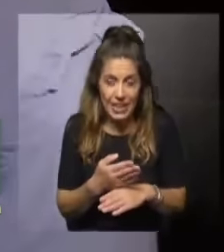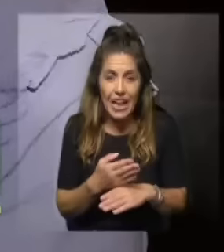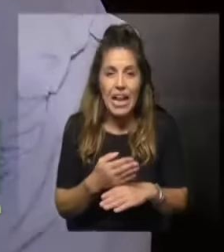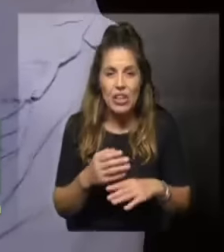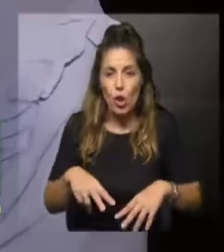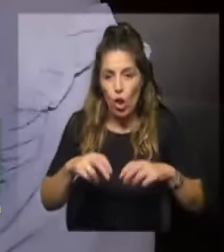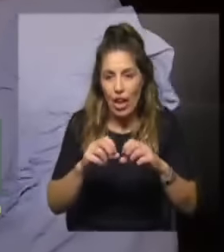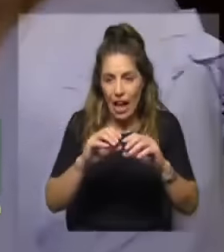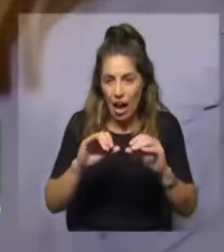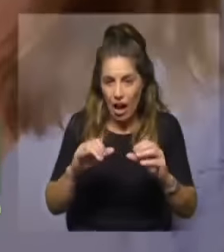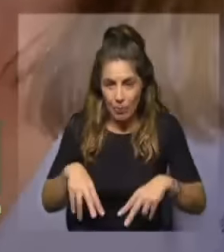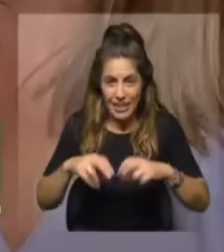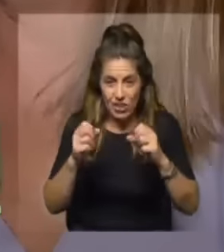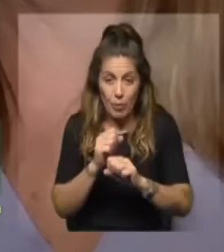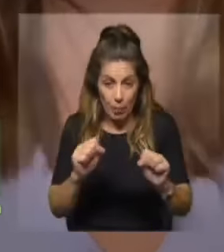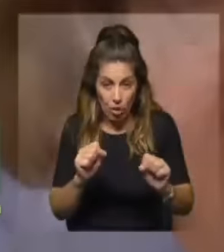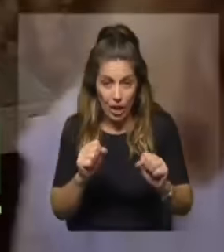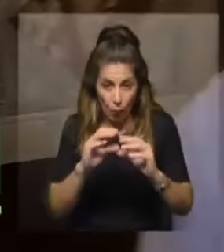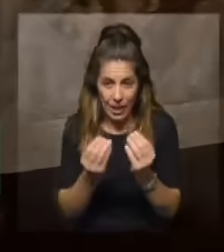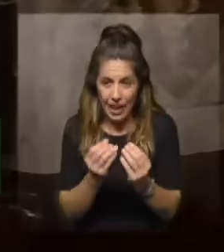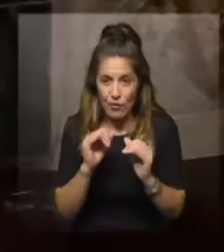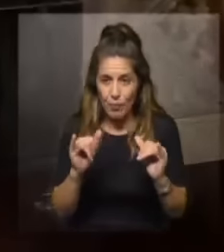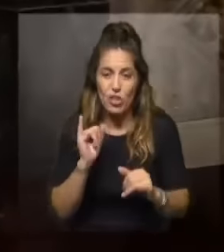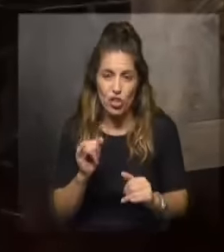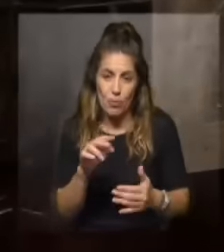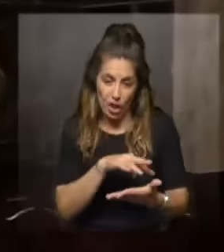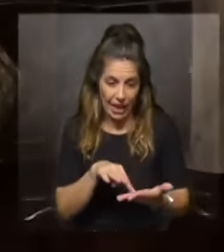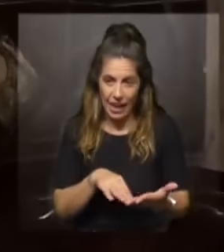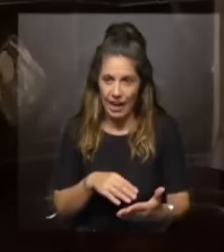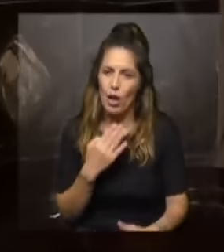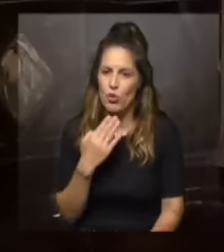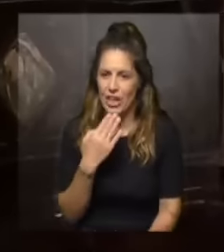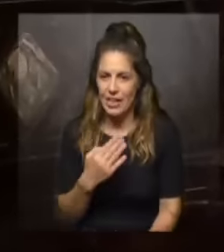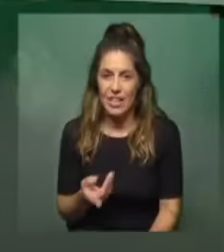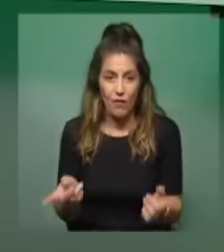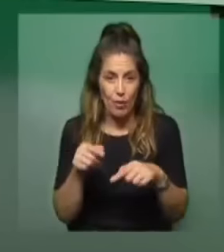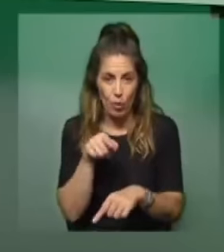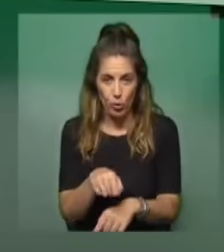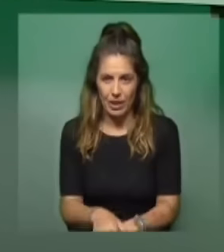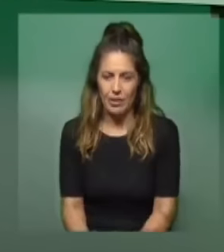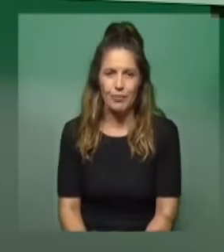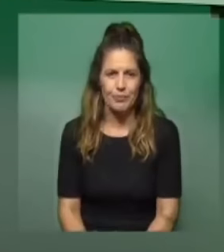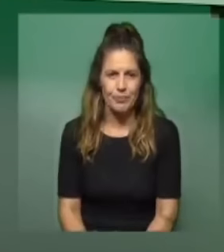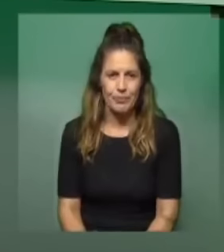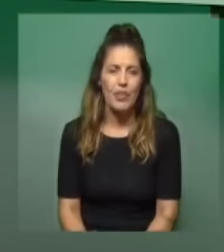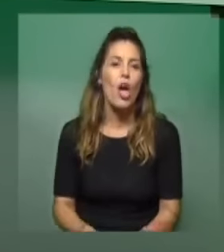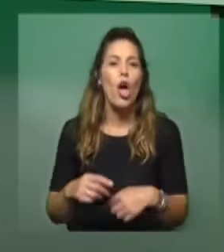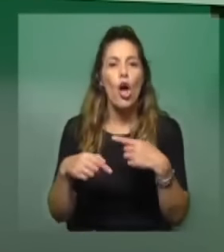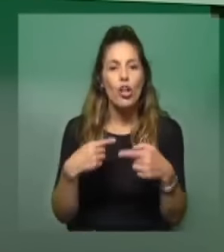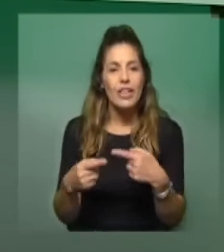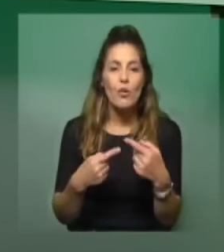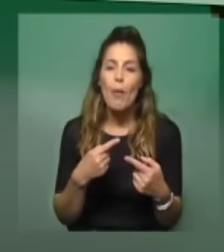hay que leerla gracias no por favor volvemos compañeros de acá del palacio y enganchamos con la agenda